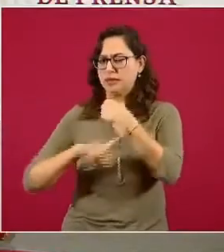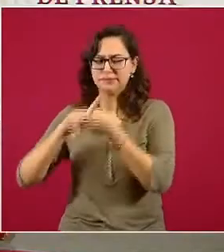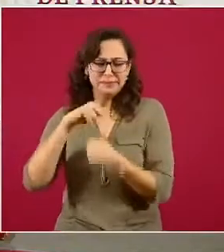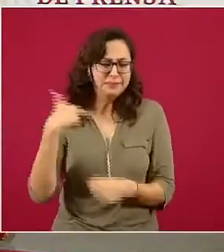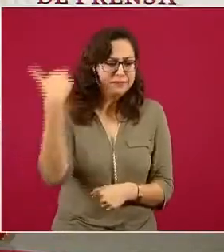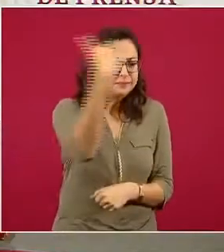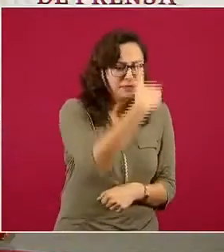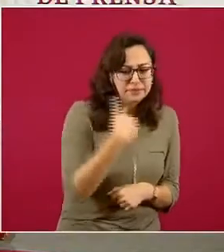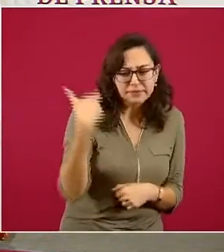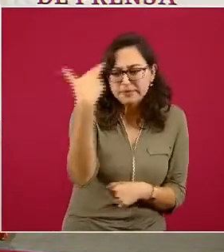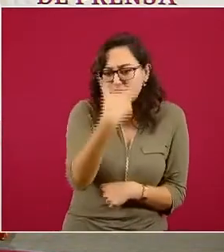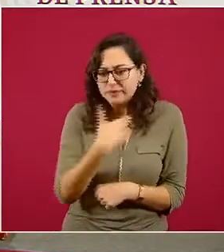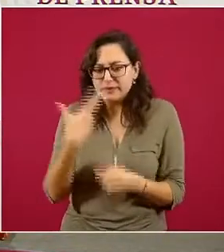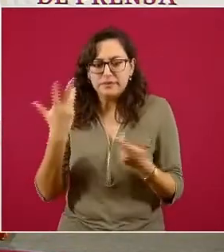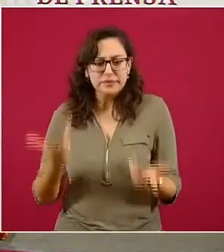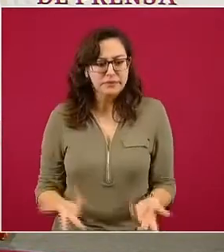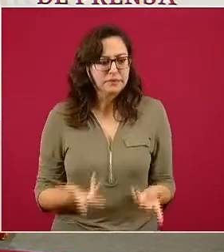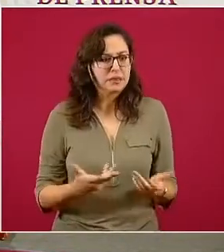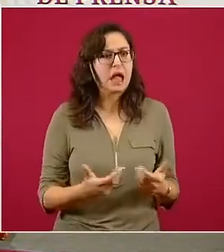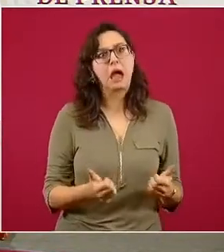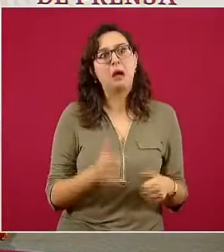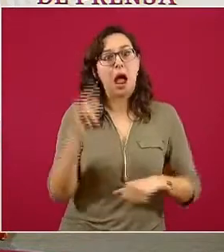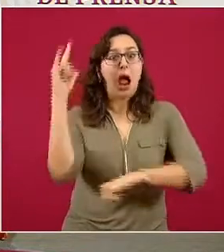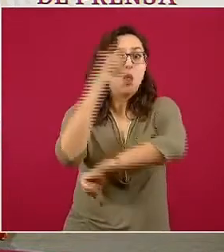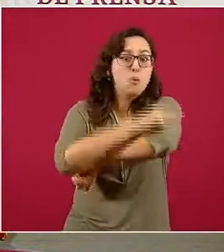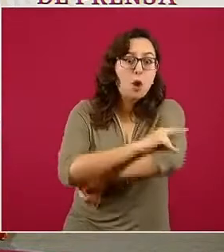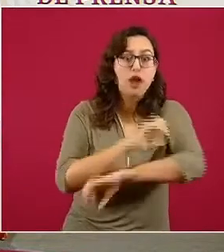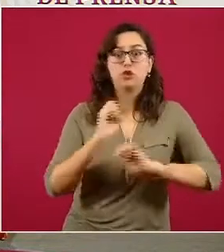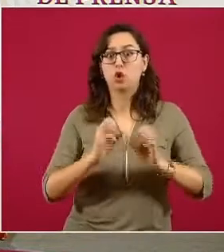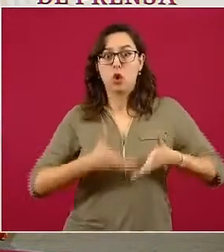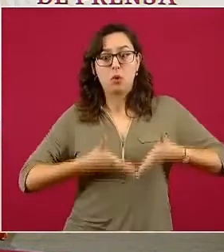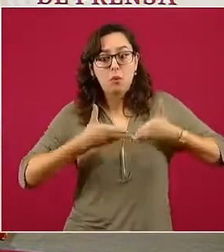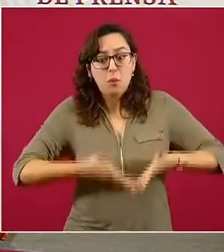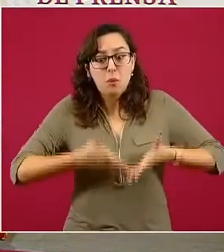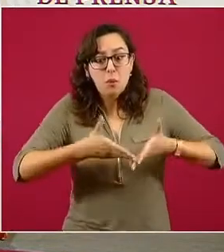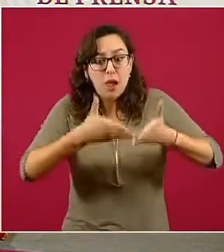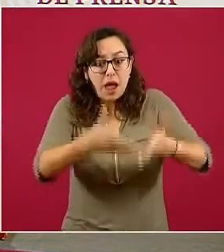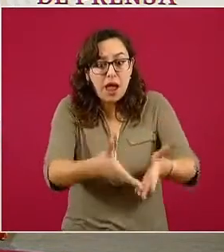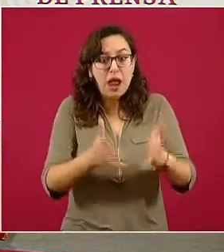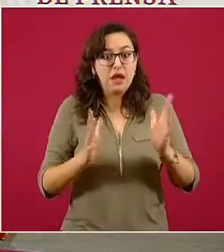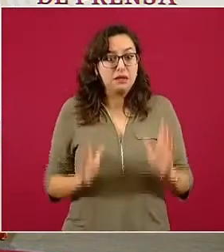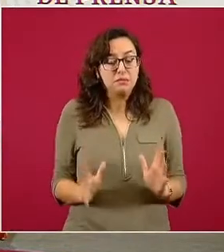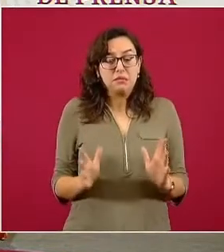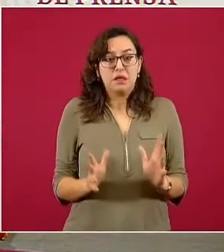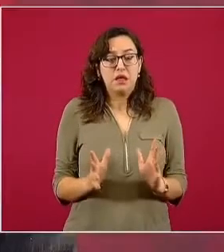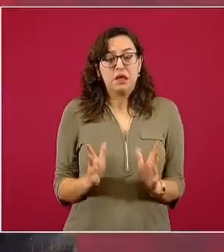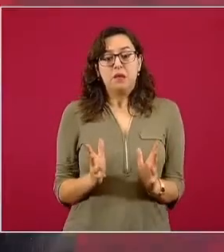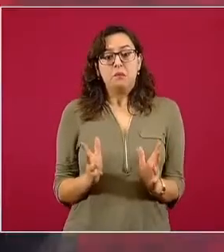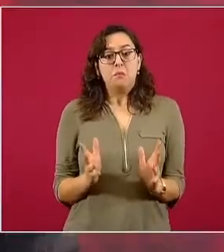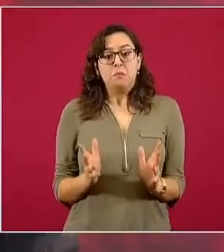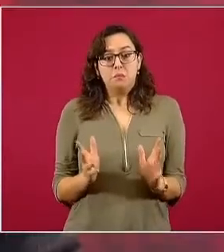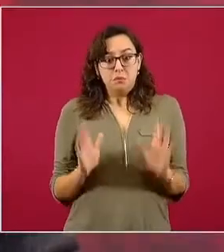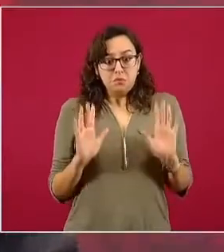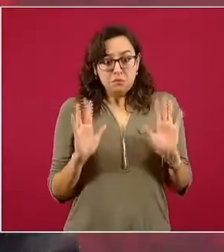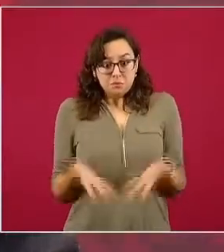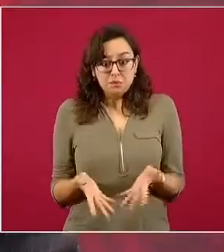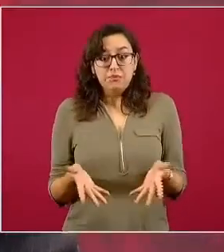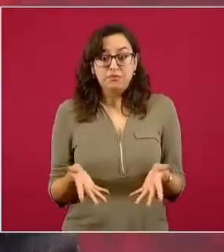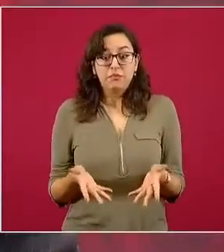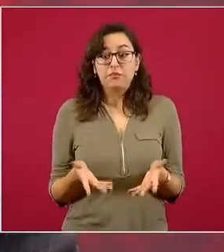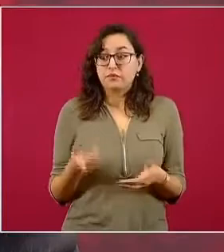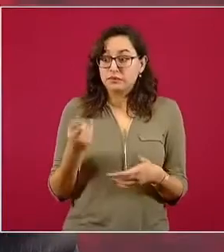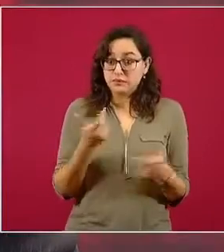llega al aeropuerto o a los puertos marítimos, en los casos en que se transporte de esa manera, no es el caso de México, ¿ya se está poniendo en